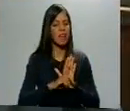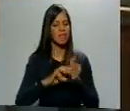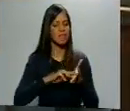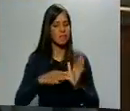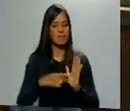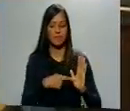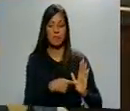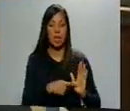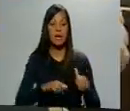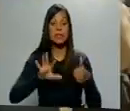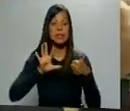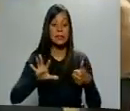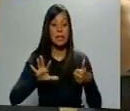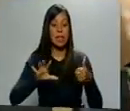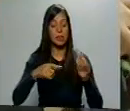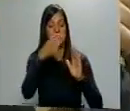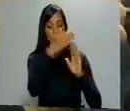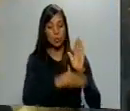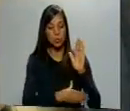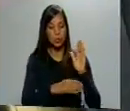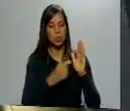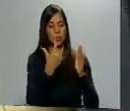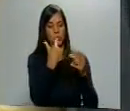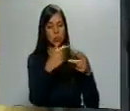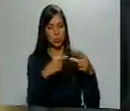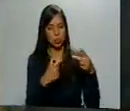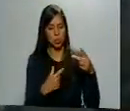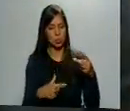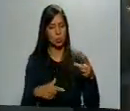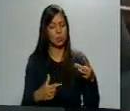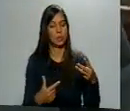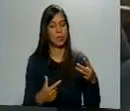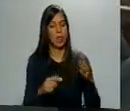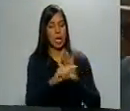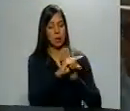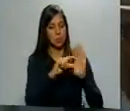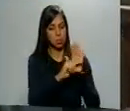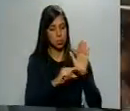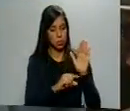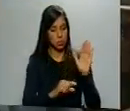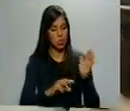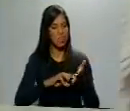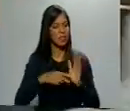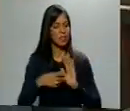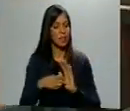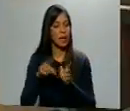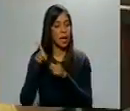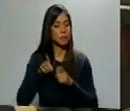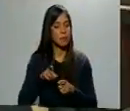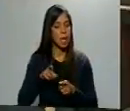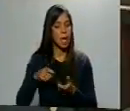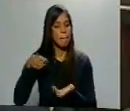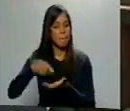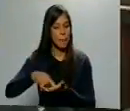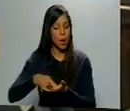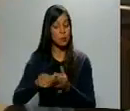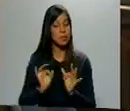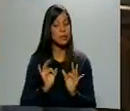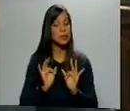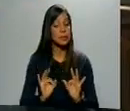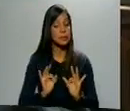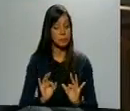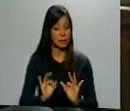tiene 6 artículos, ¿okay? Que establece una unidad tributaria especial de